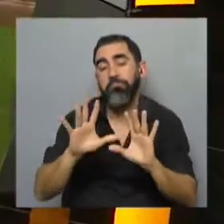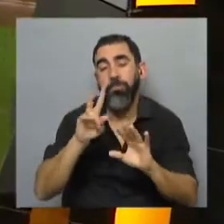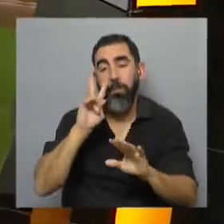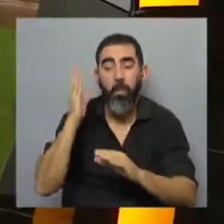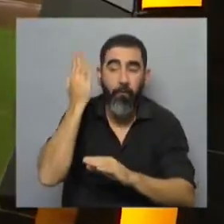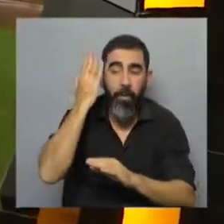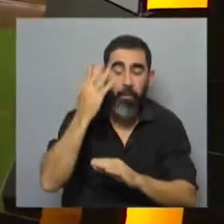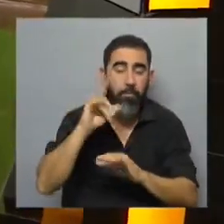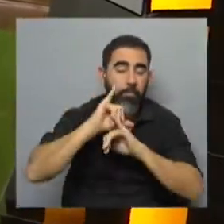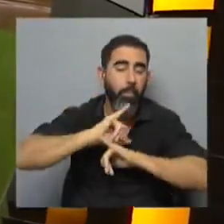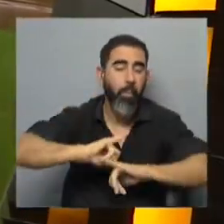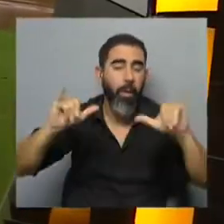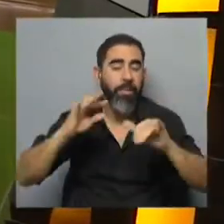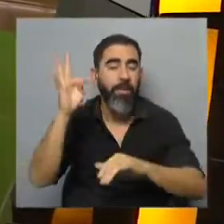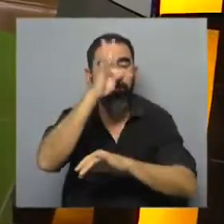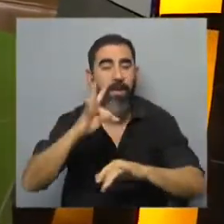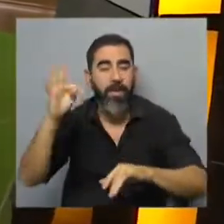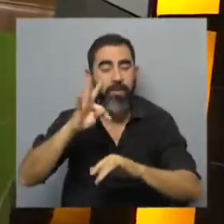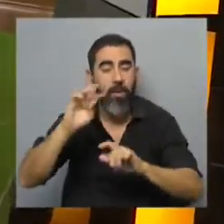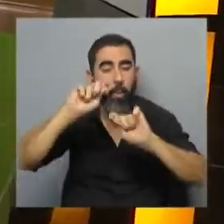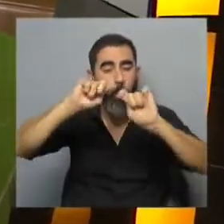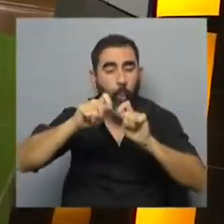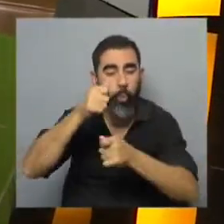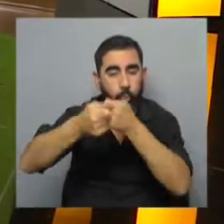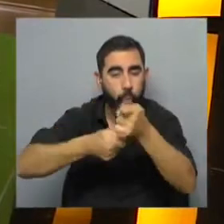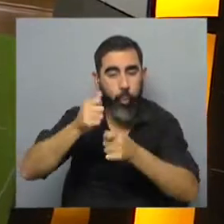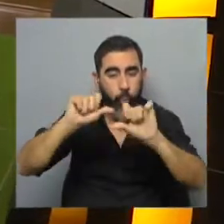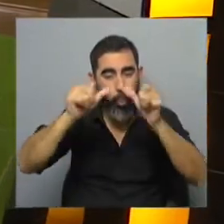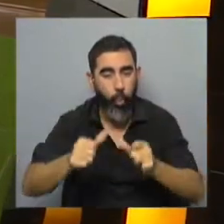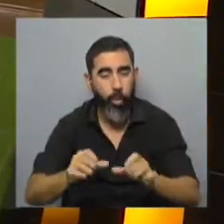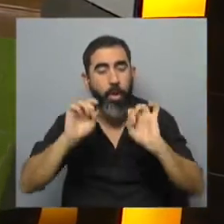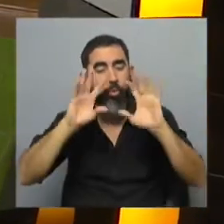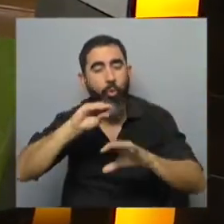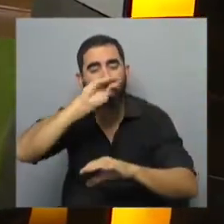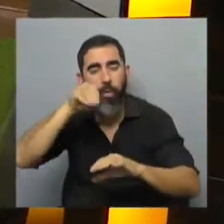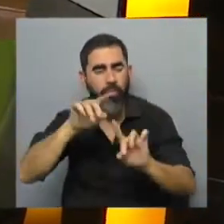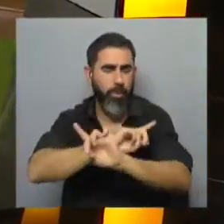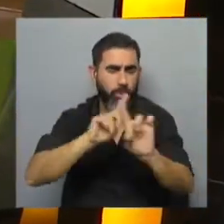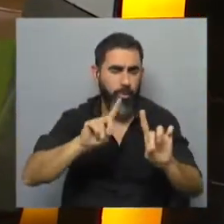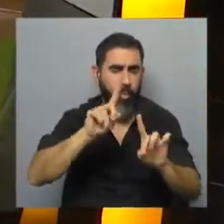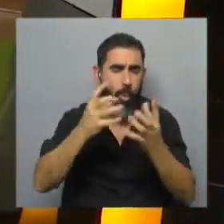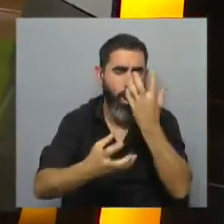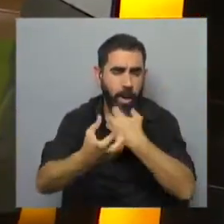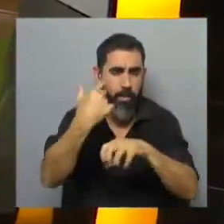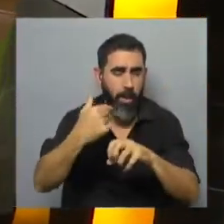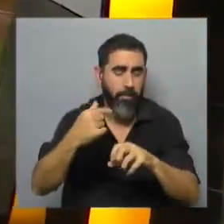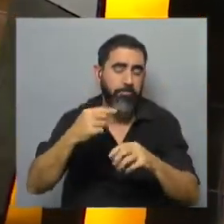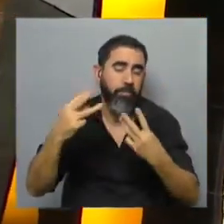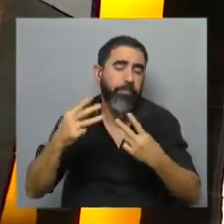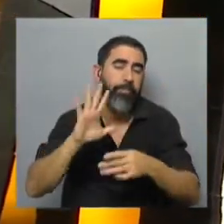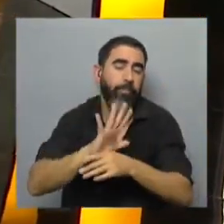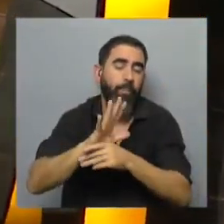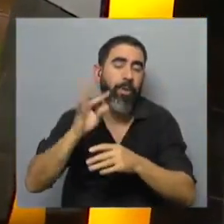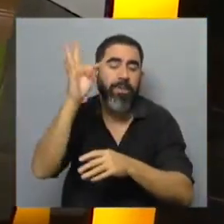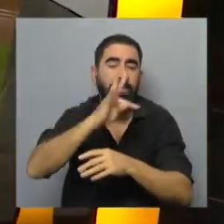Facebook, me salió una publicidad, un taller de escultura, que no se dedicaban a hacer exclusivamente dinosaurios u otros animales en realidad, sino que era un taller